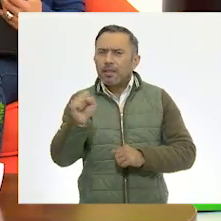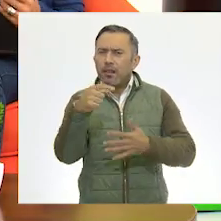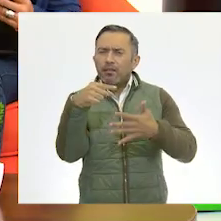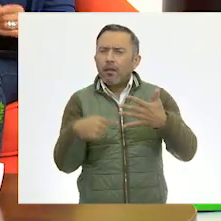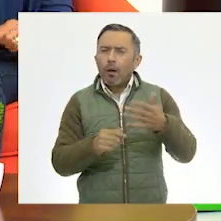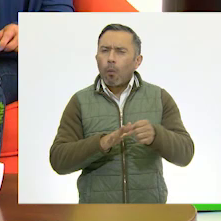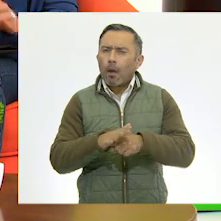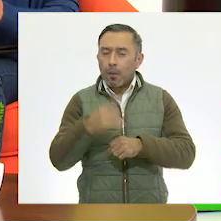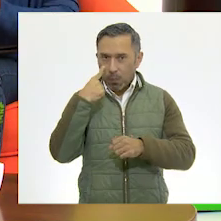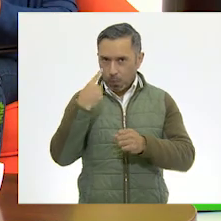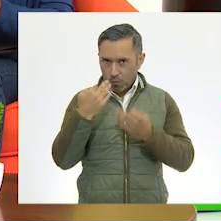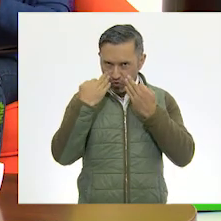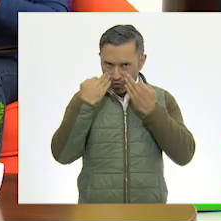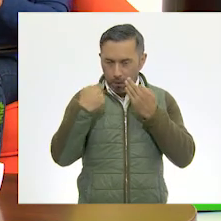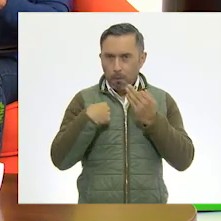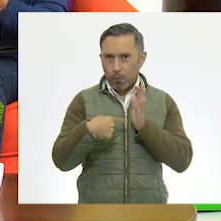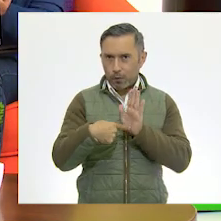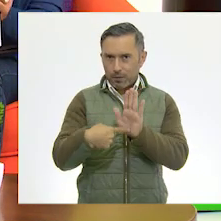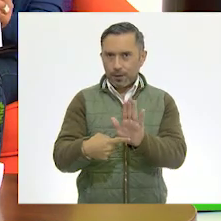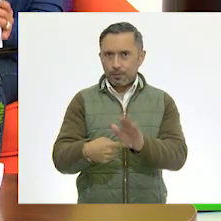con los pictogramas.